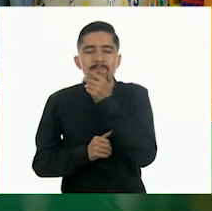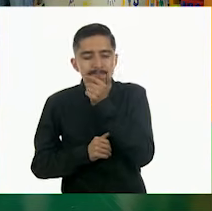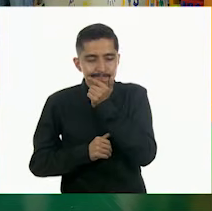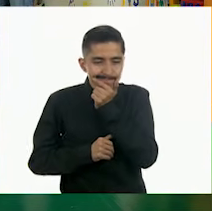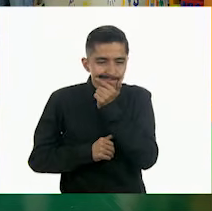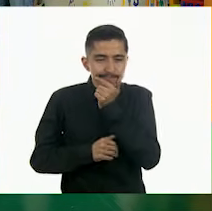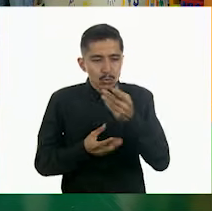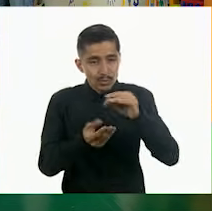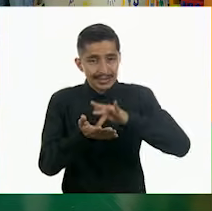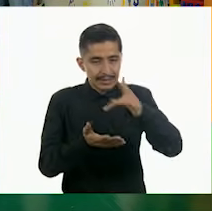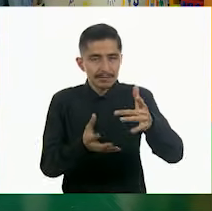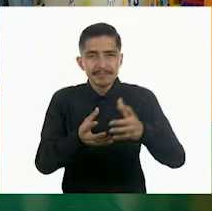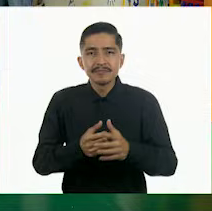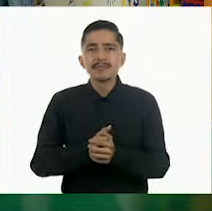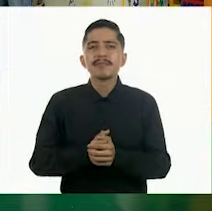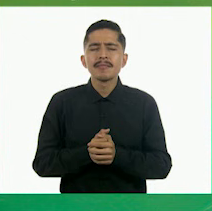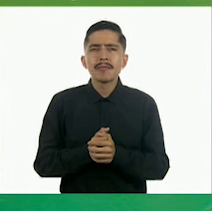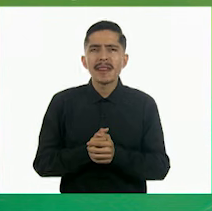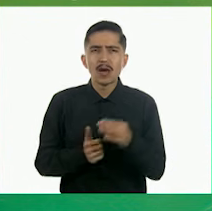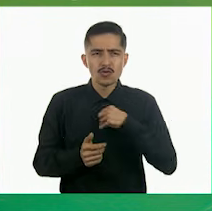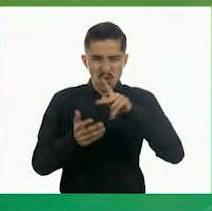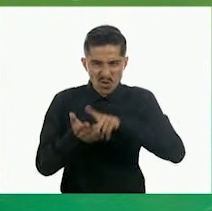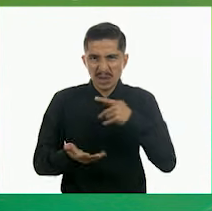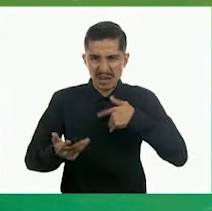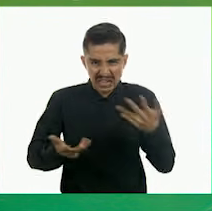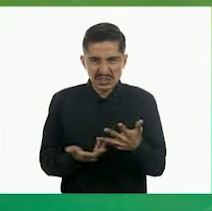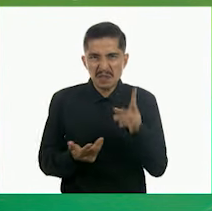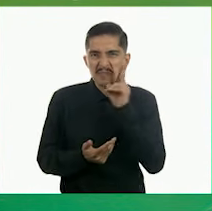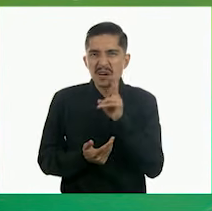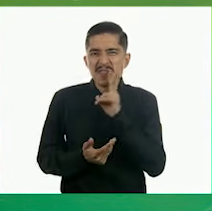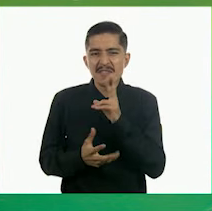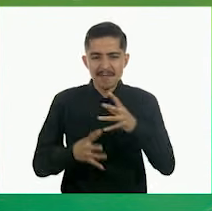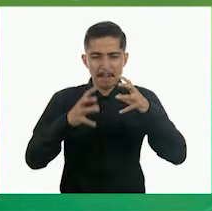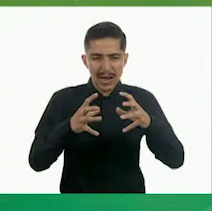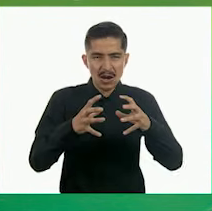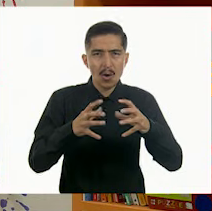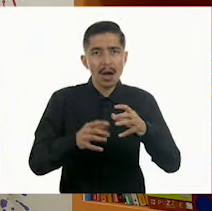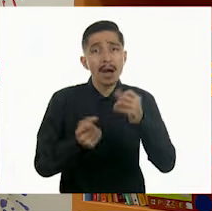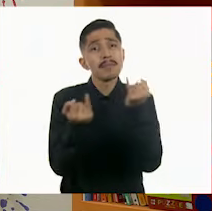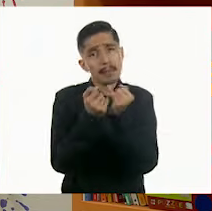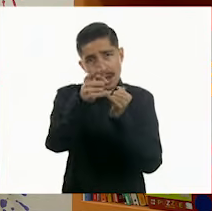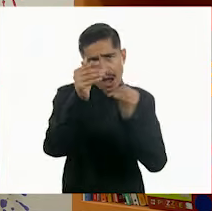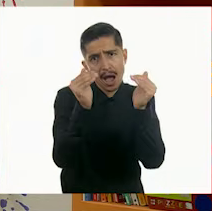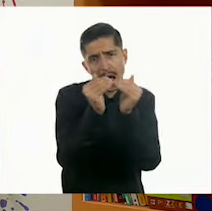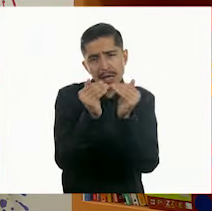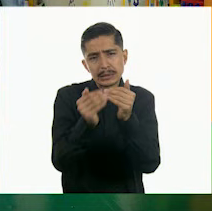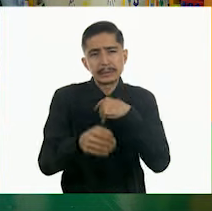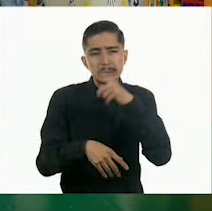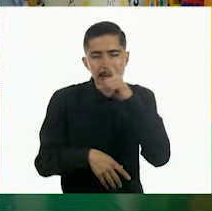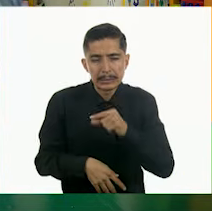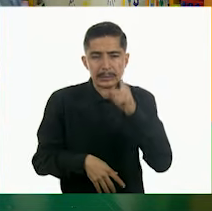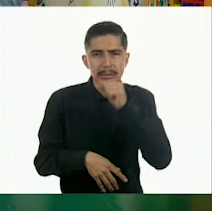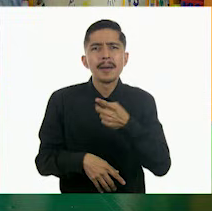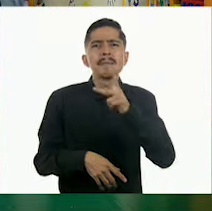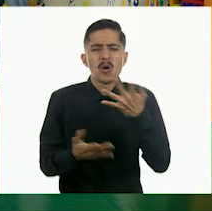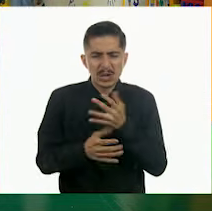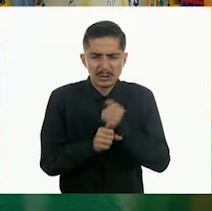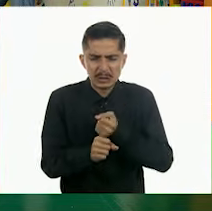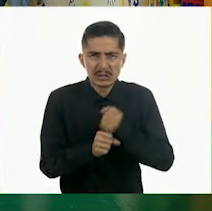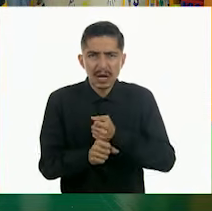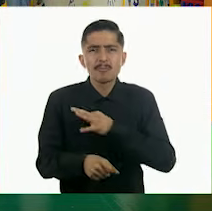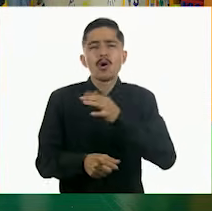gracias. Lo intentamos una vez más. Yo sé que puedes. otra vez. En casa, también podemos fallar, pero lo podemos seguir intentando para lograr hacerlo.